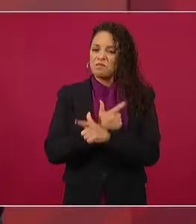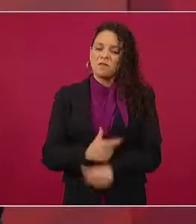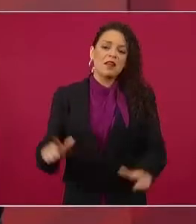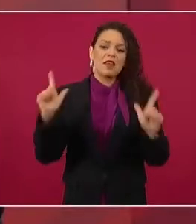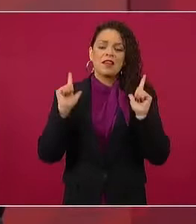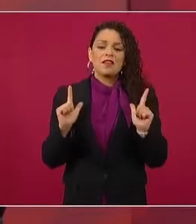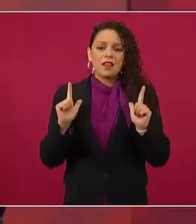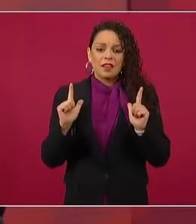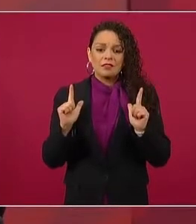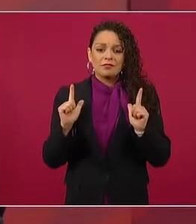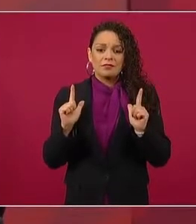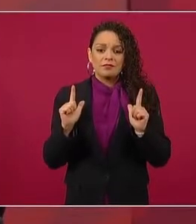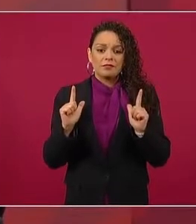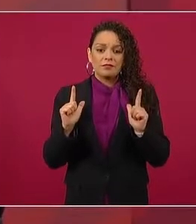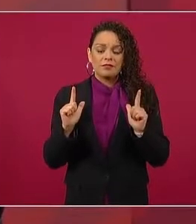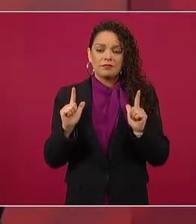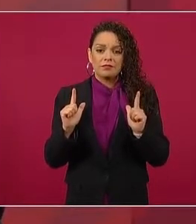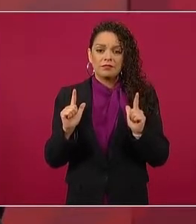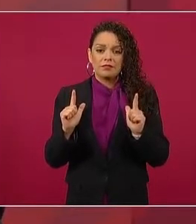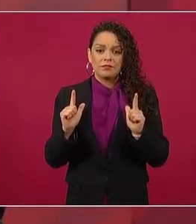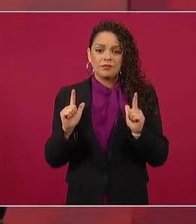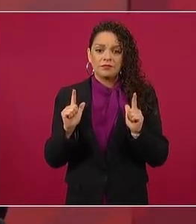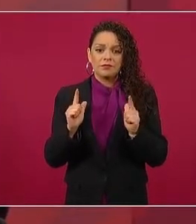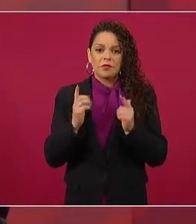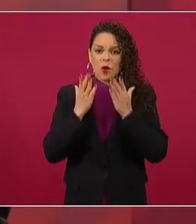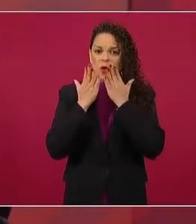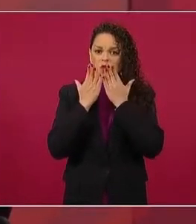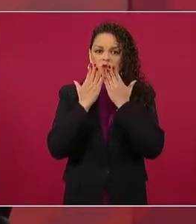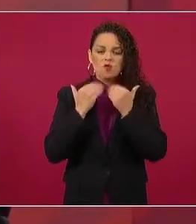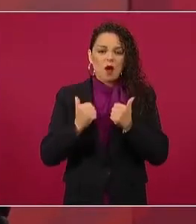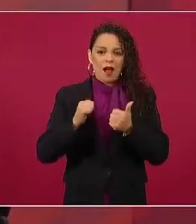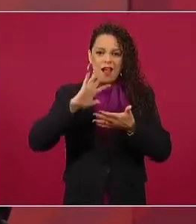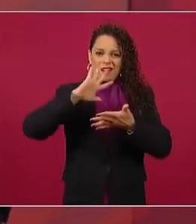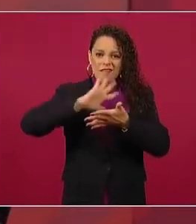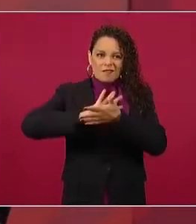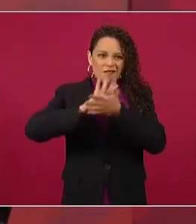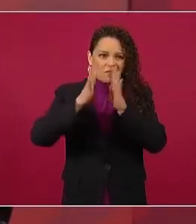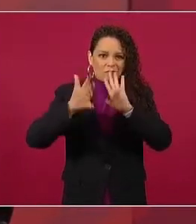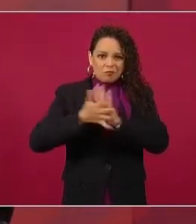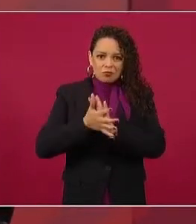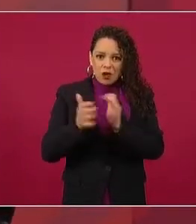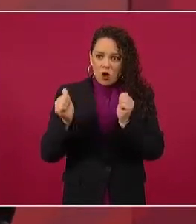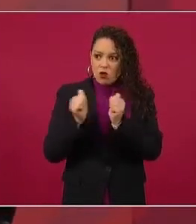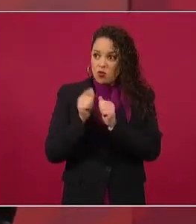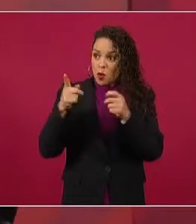no tenemos relaciones de complicidad con nadie.